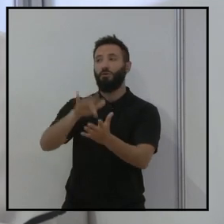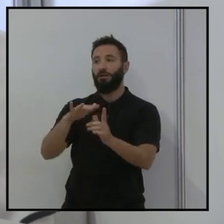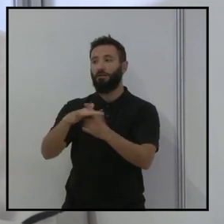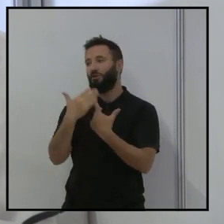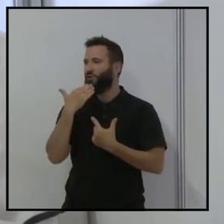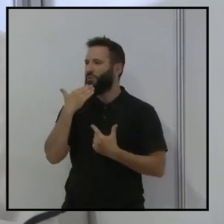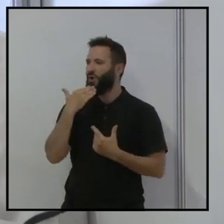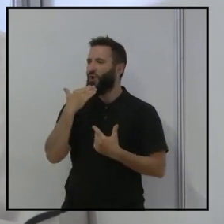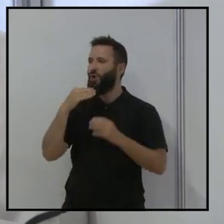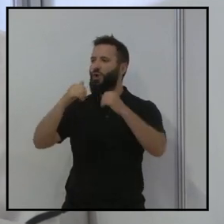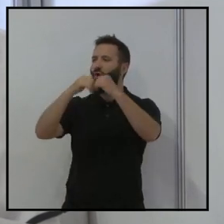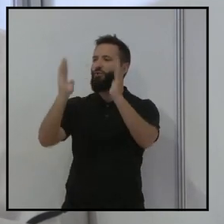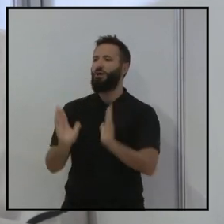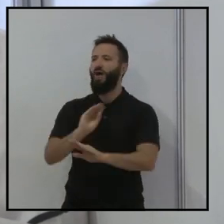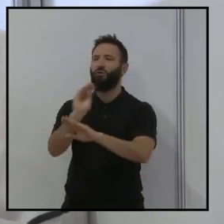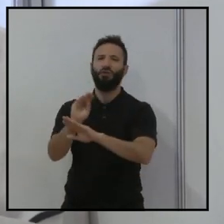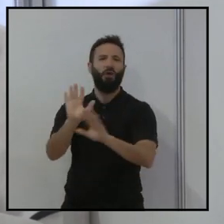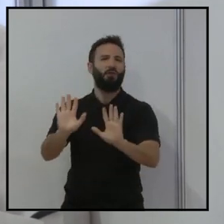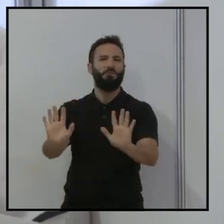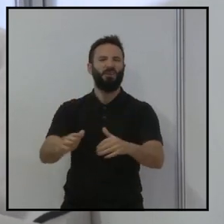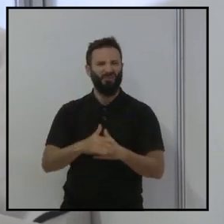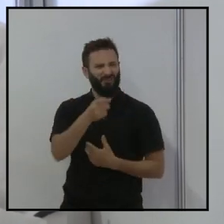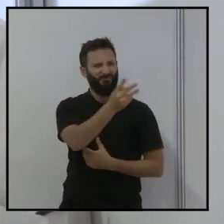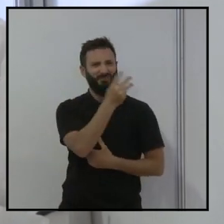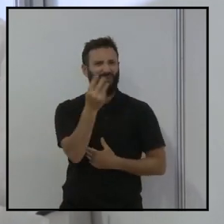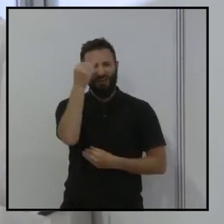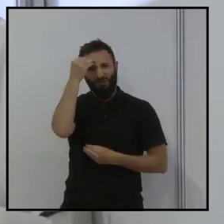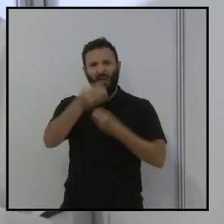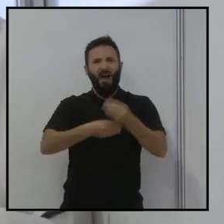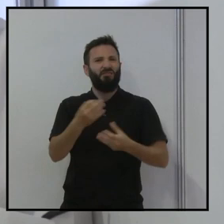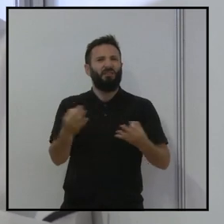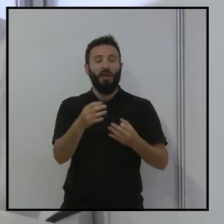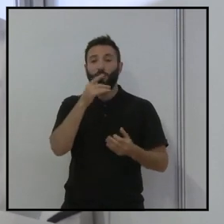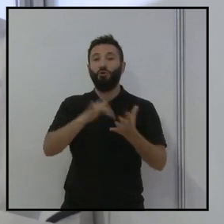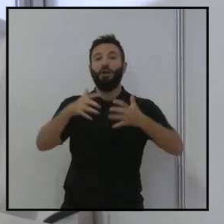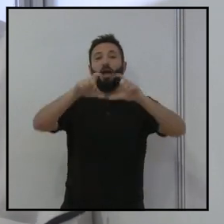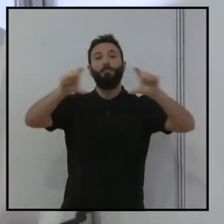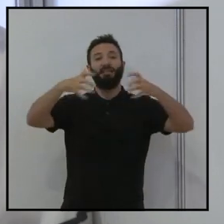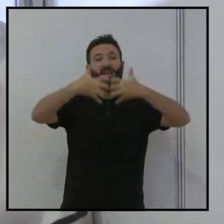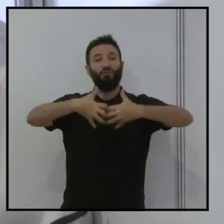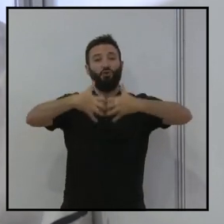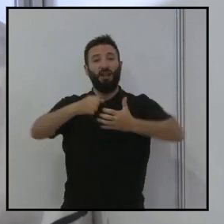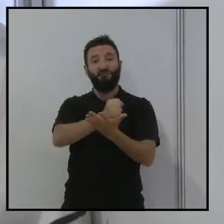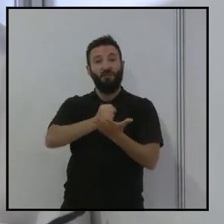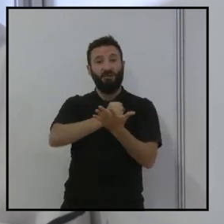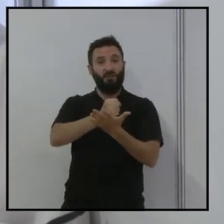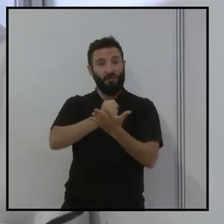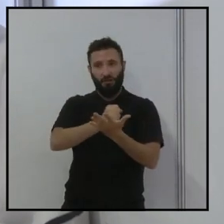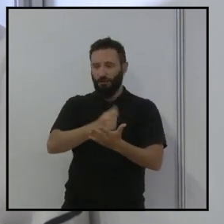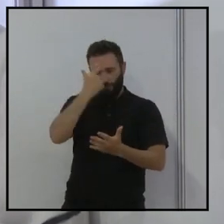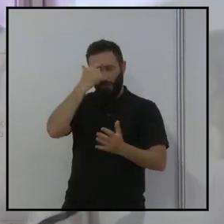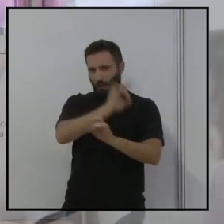¿no? ¿Qué se podría hacer? Contra la industria farmacéutica que está detrás de todo esto, es